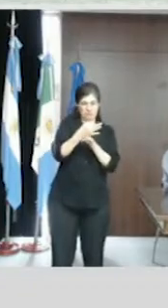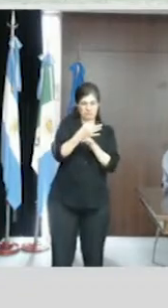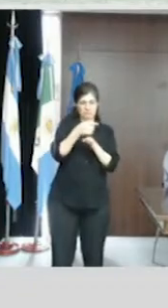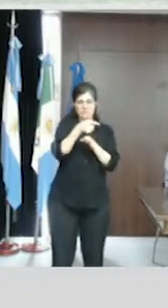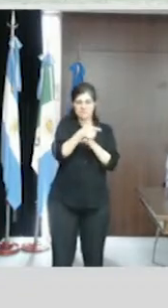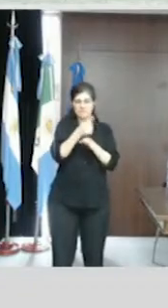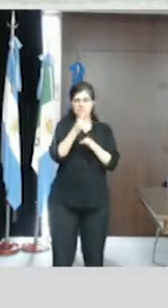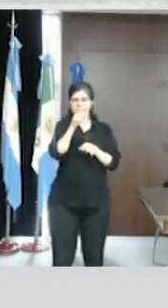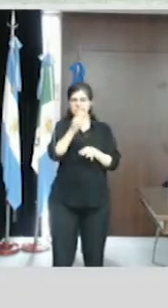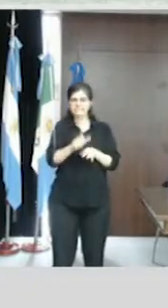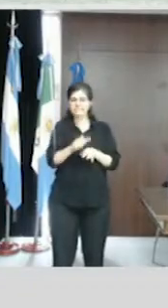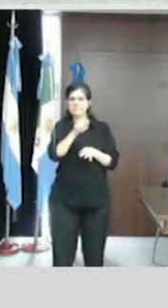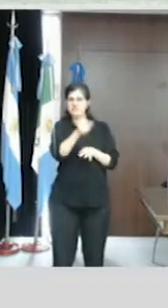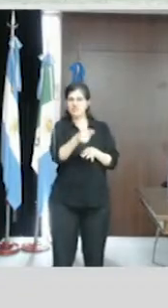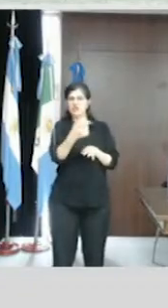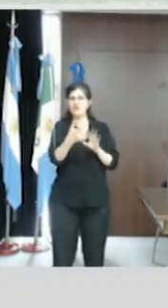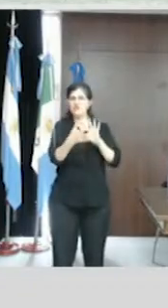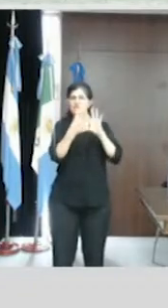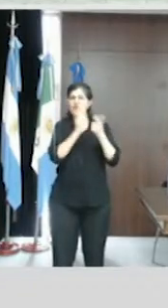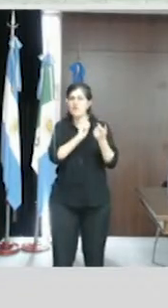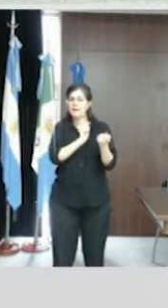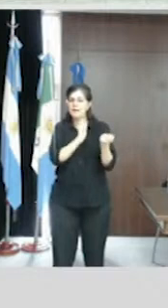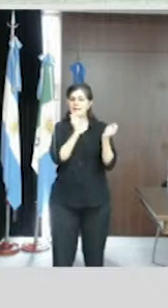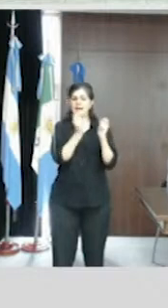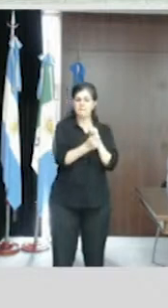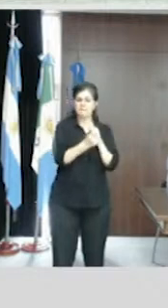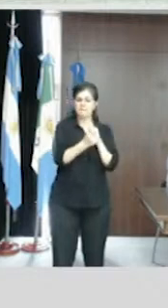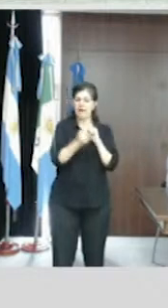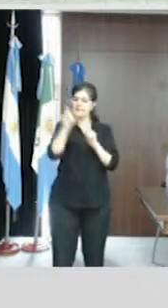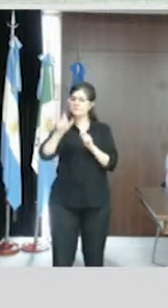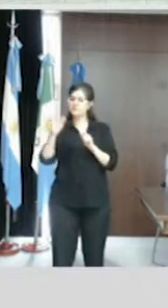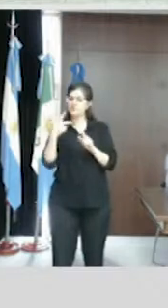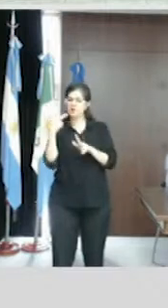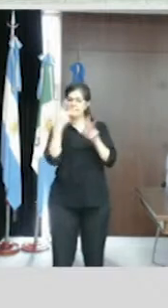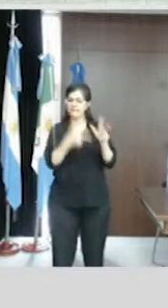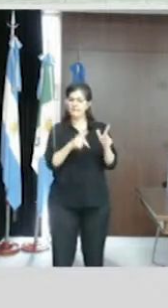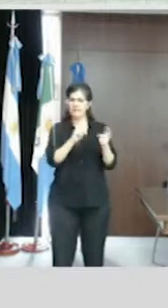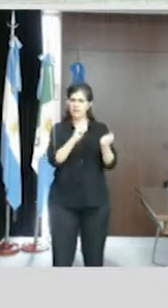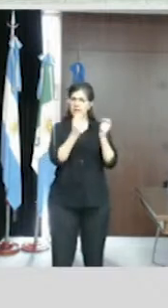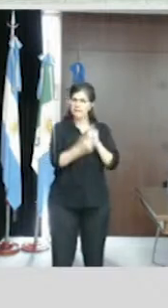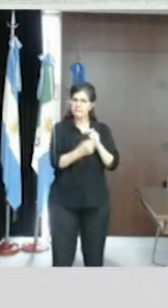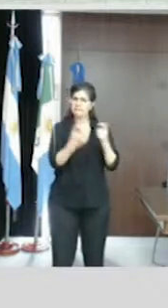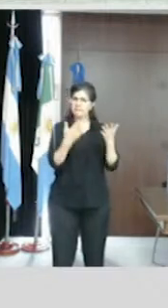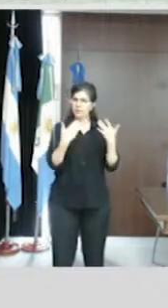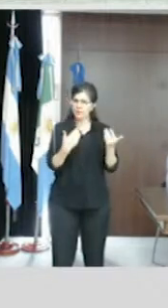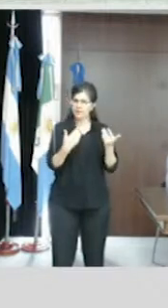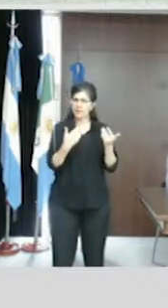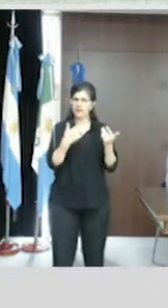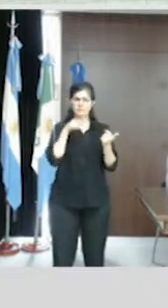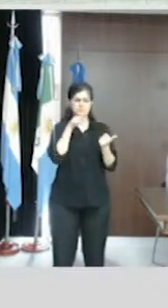en la vida tenía que seguir con ese modelo? ¿Que puede ser capaz de dar